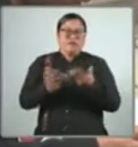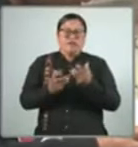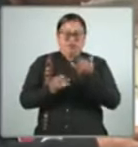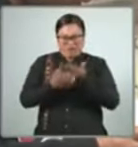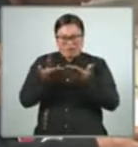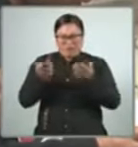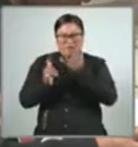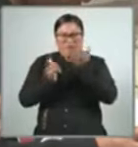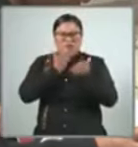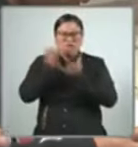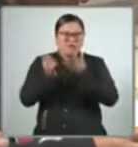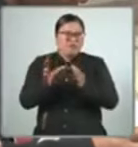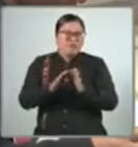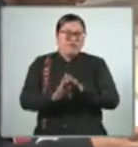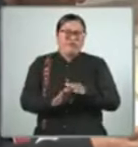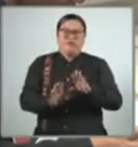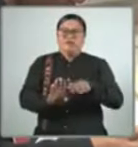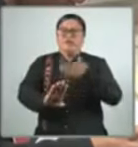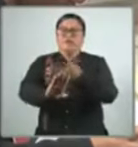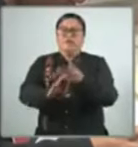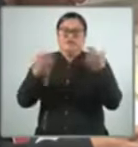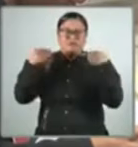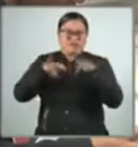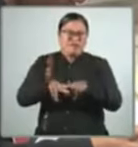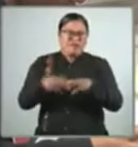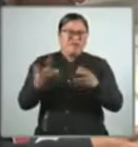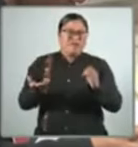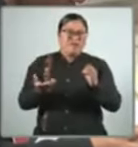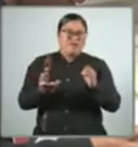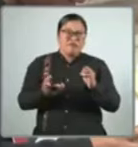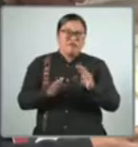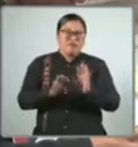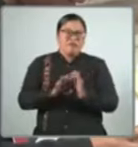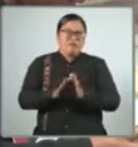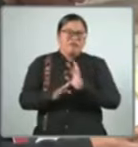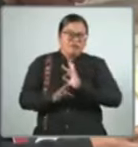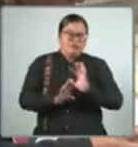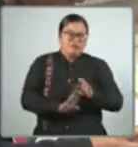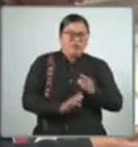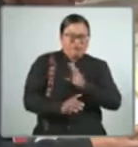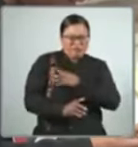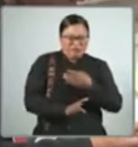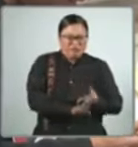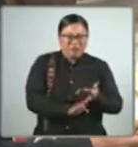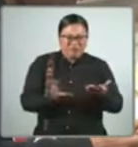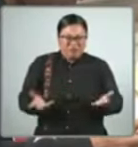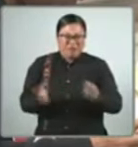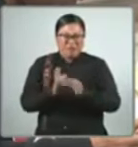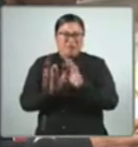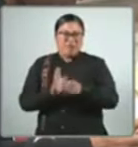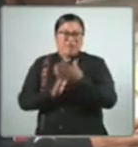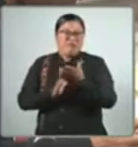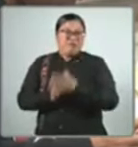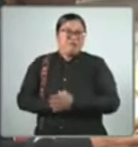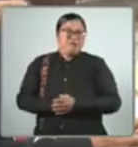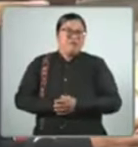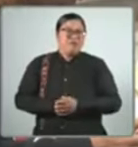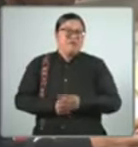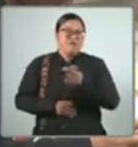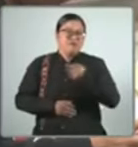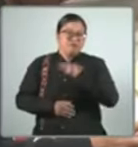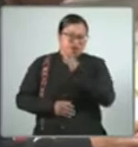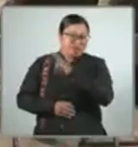ahora de ir a reclamar en lugar de otra tunda, ¿no? Y tres, bueno, el solo ver